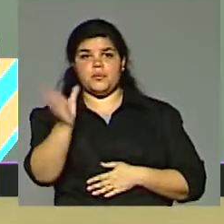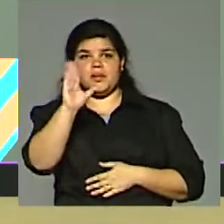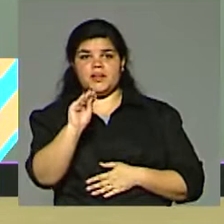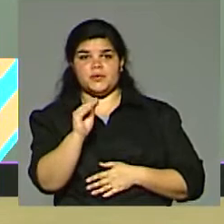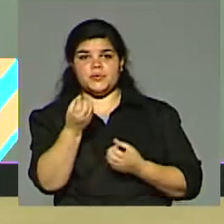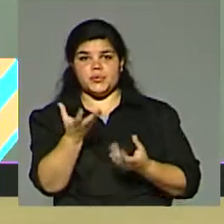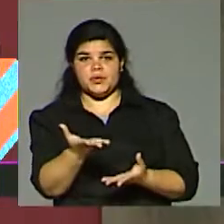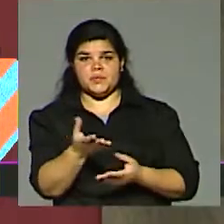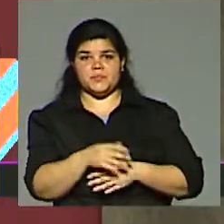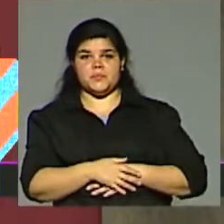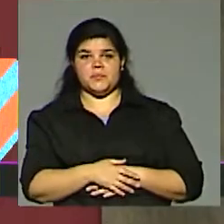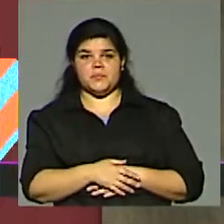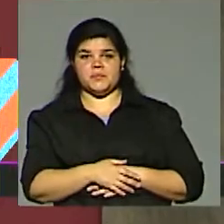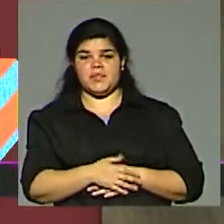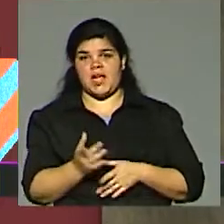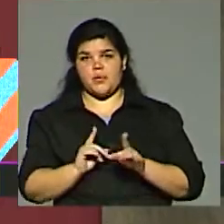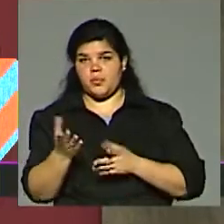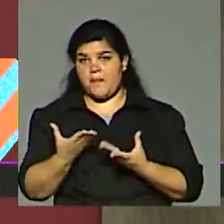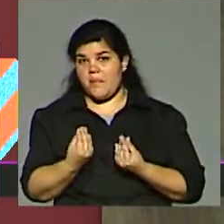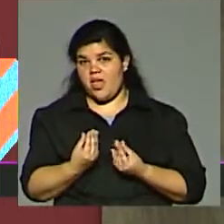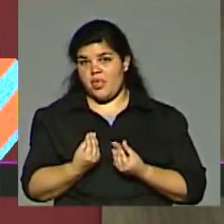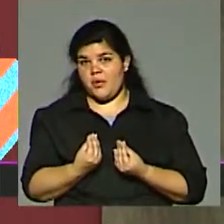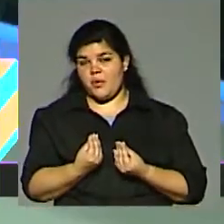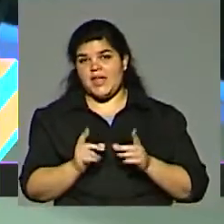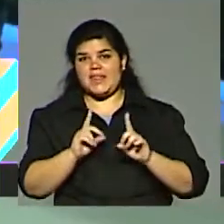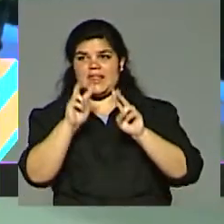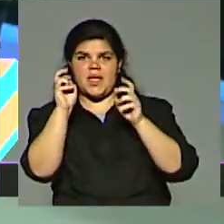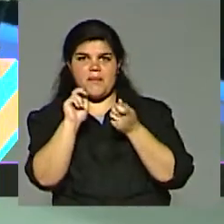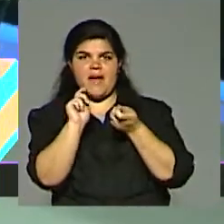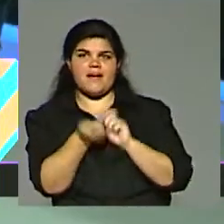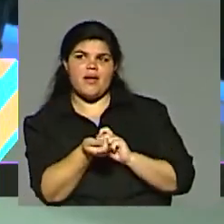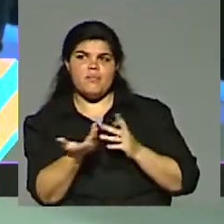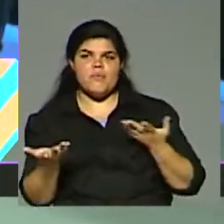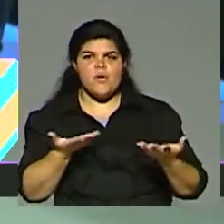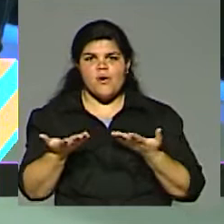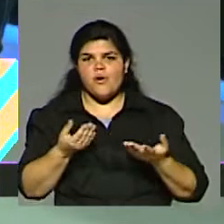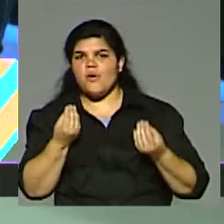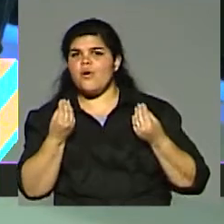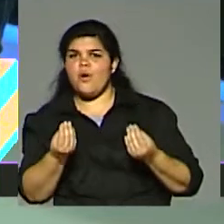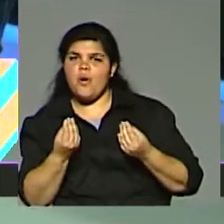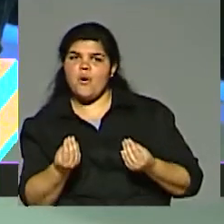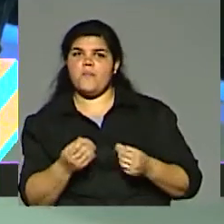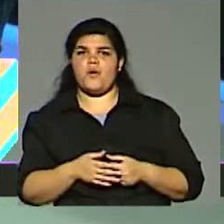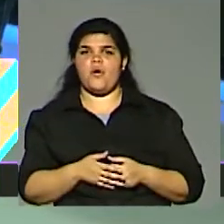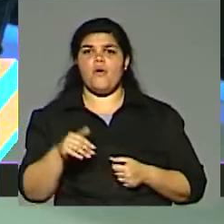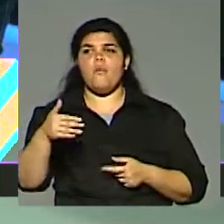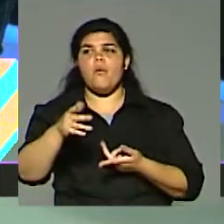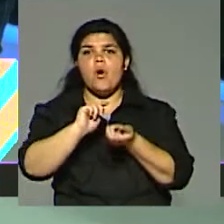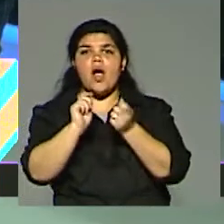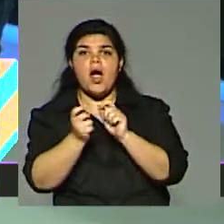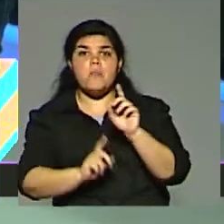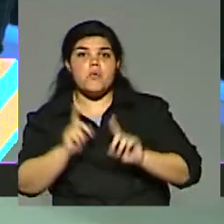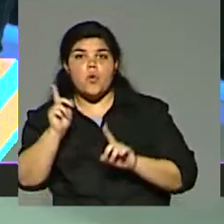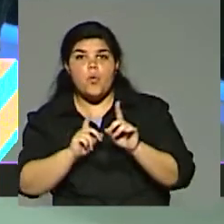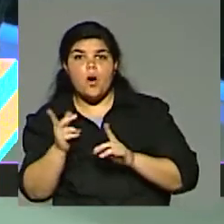¿cómo están? Bueno, habrá temor de los padres, ¿no? Siempre cuando se habla de cambios dicen, bueno, ¿y cómo va a ser? ¿Cuáles son los cambios fundamentales que se